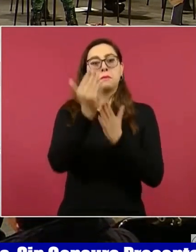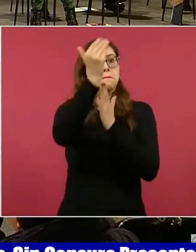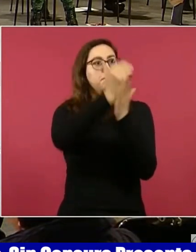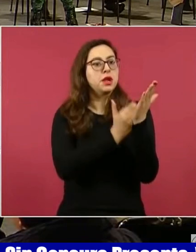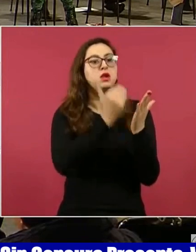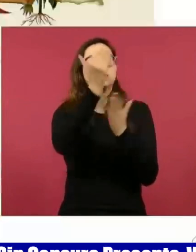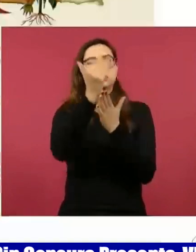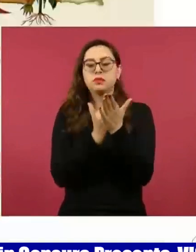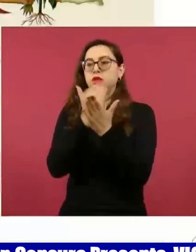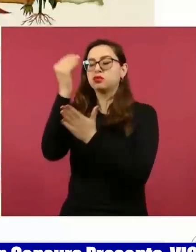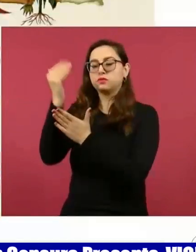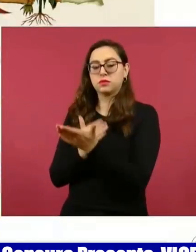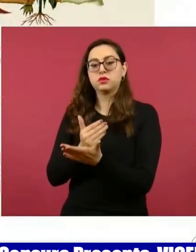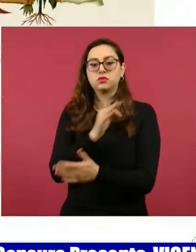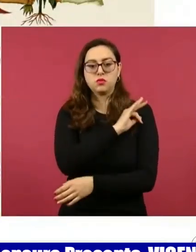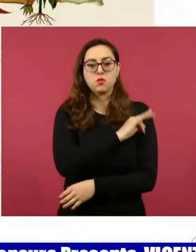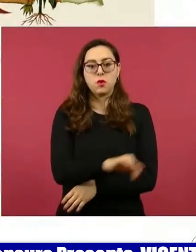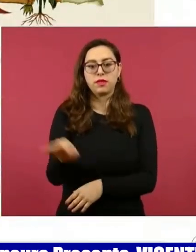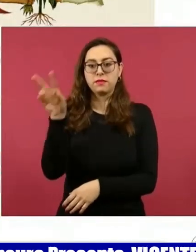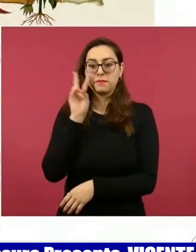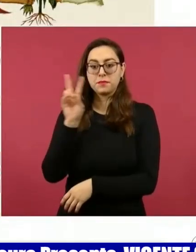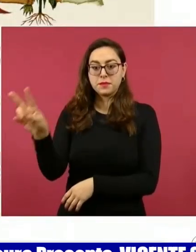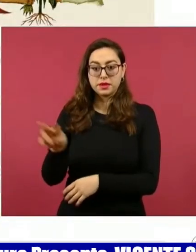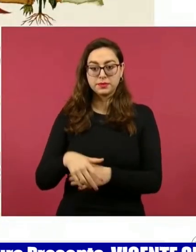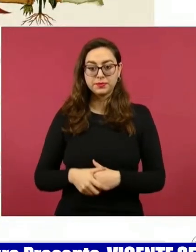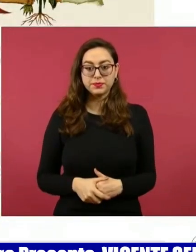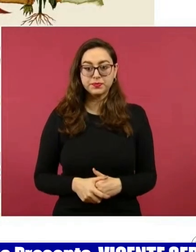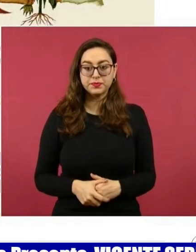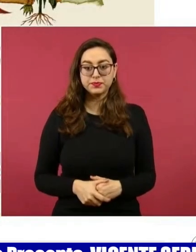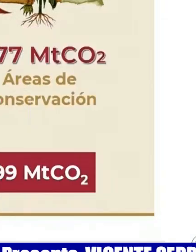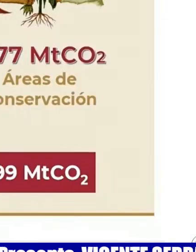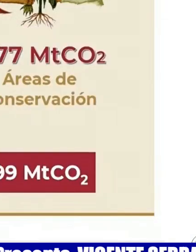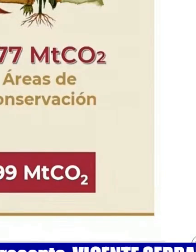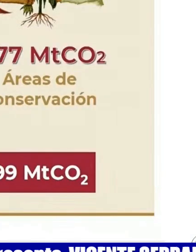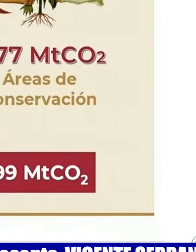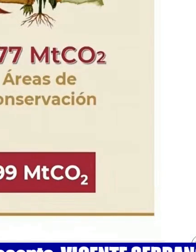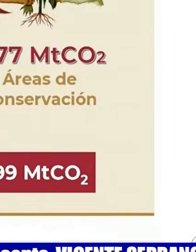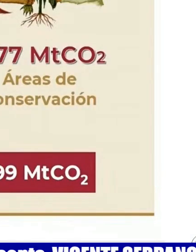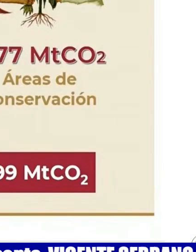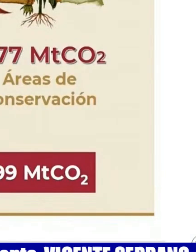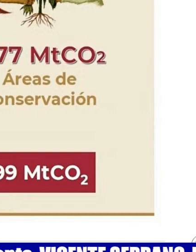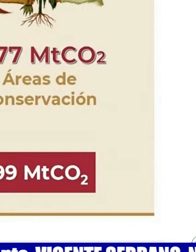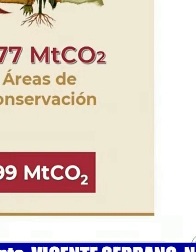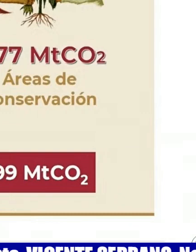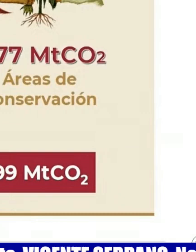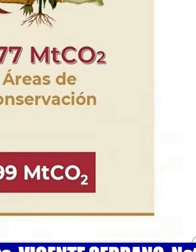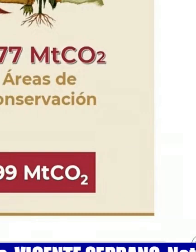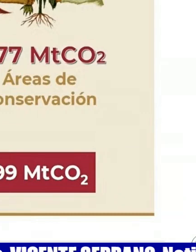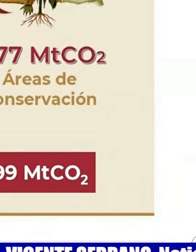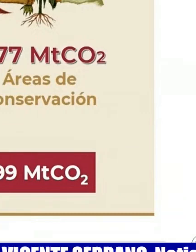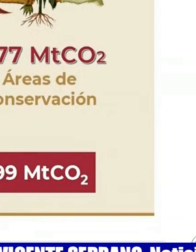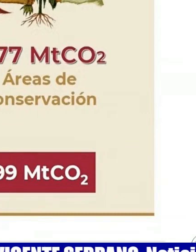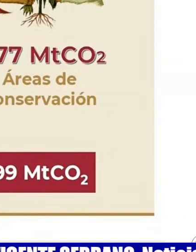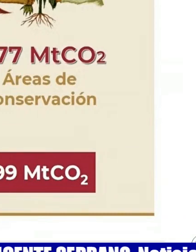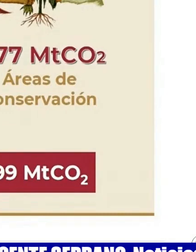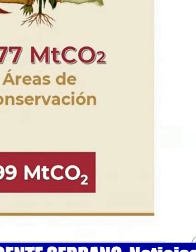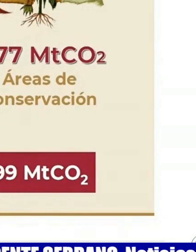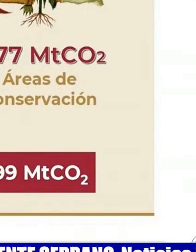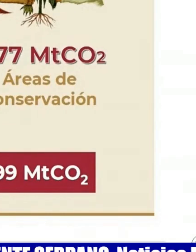conservación con punto 77 millones de toneladas de dióxido de carbono esto nos da una sumatoria del 2019